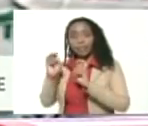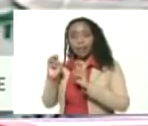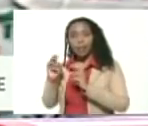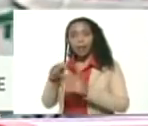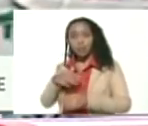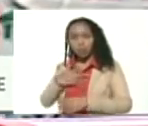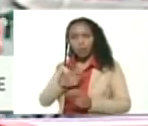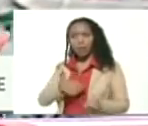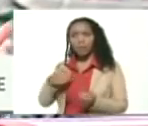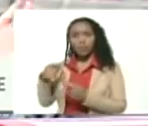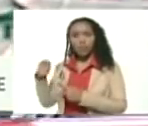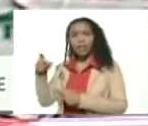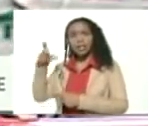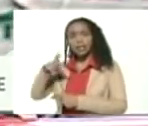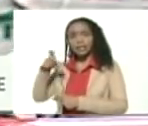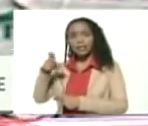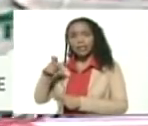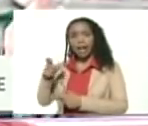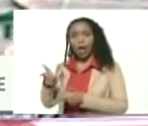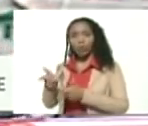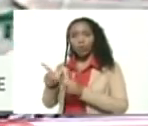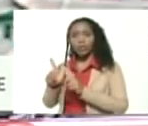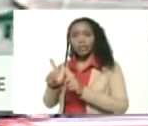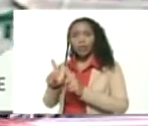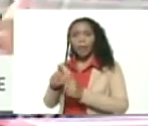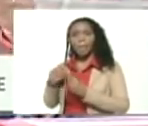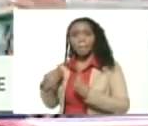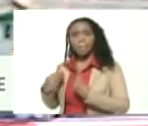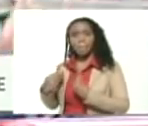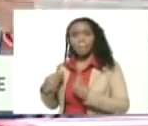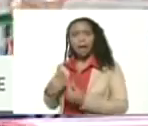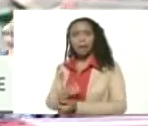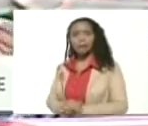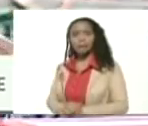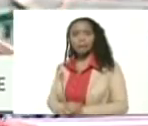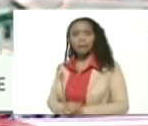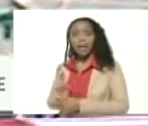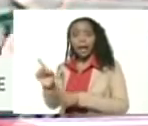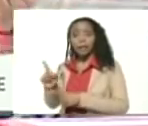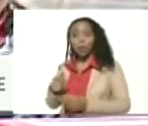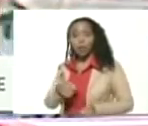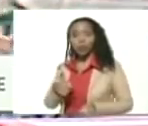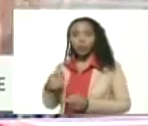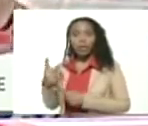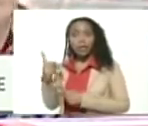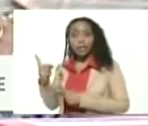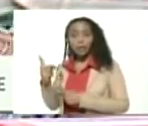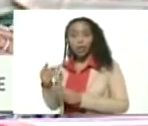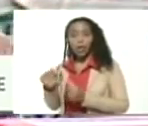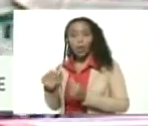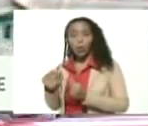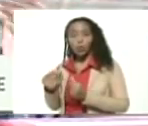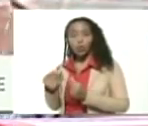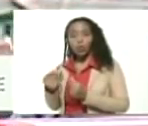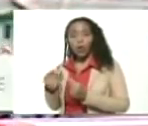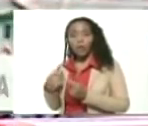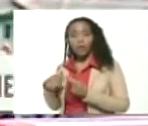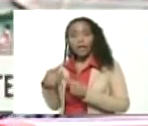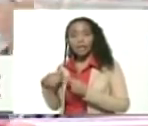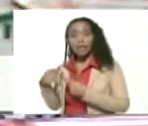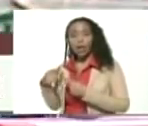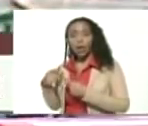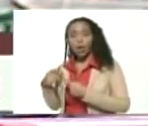exportable y necesita, por supuesto, la autorización para que esto se exporte y estos recursos financieros